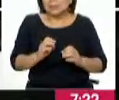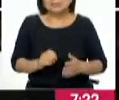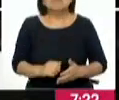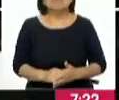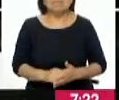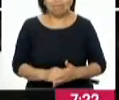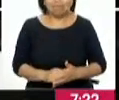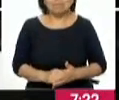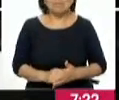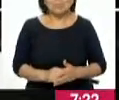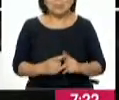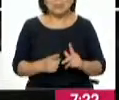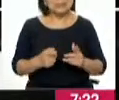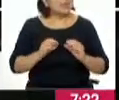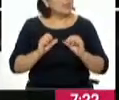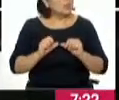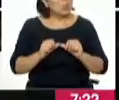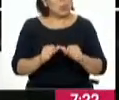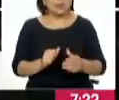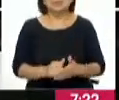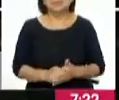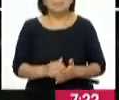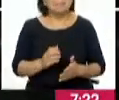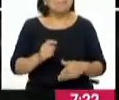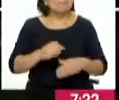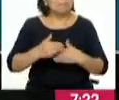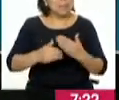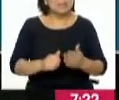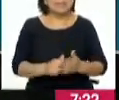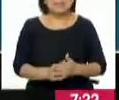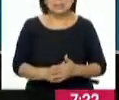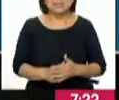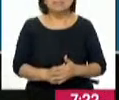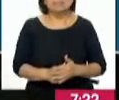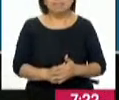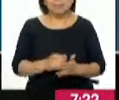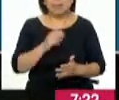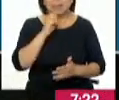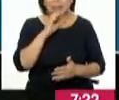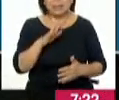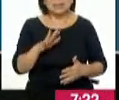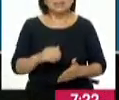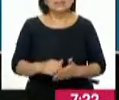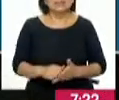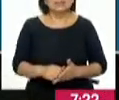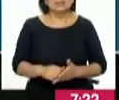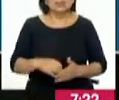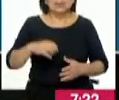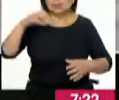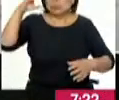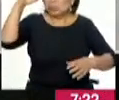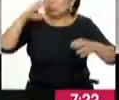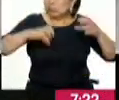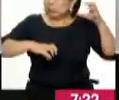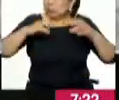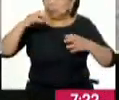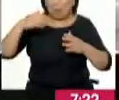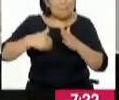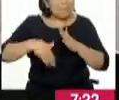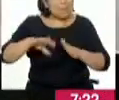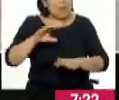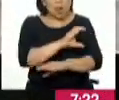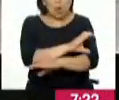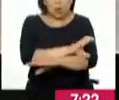porque se va a mantener todavía por un tiempo, según especialistas peruanos, ¿sabes? El ciclón Yaku, este sistema en la costa